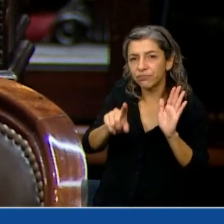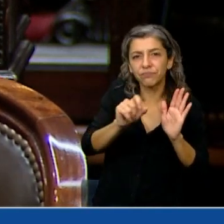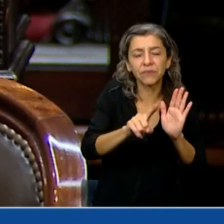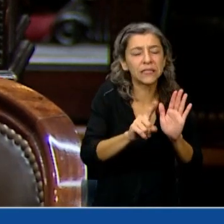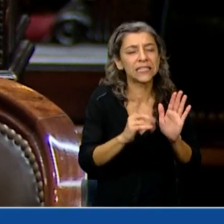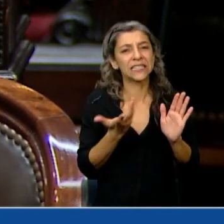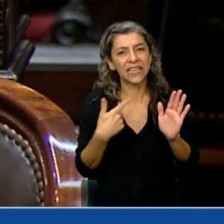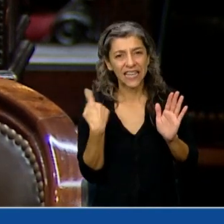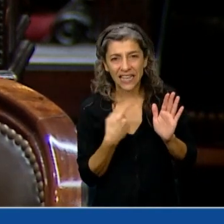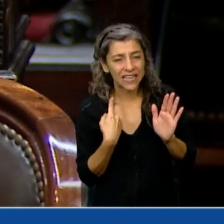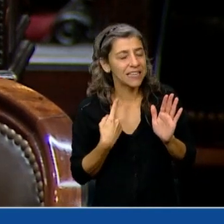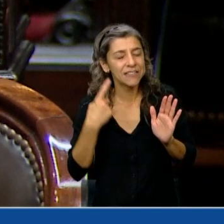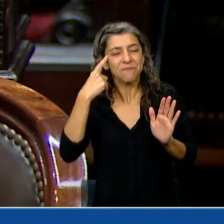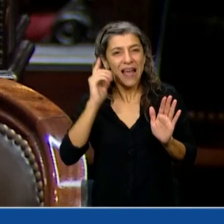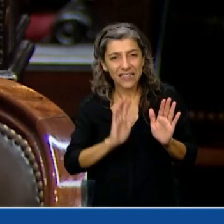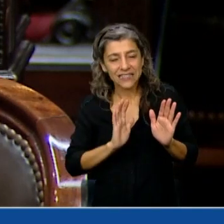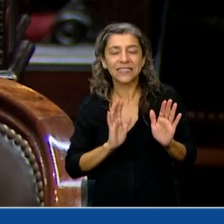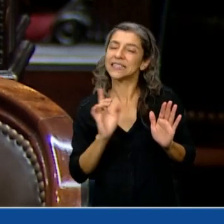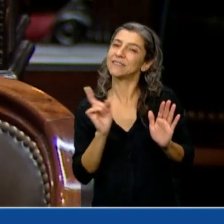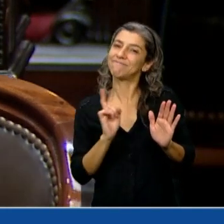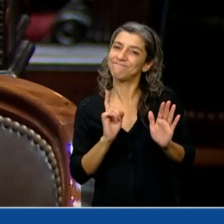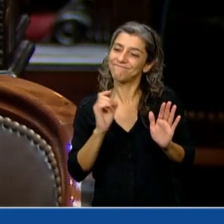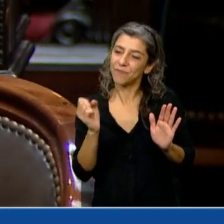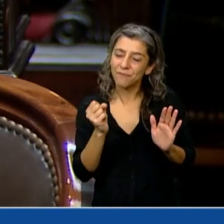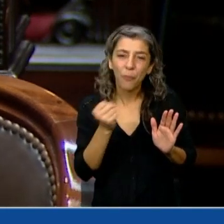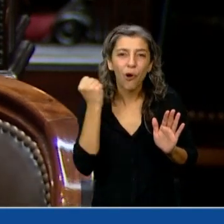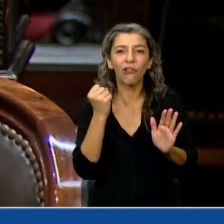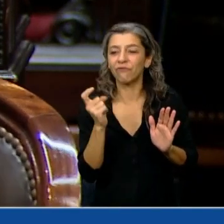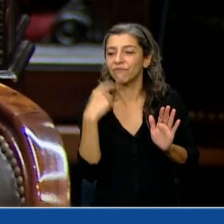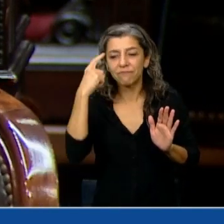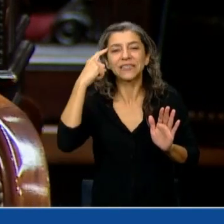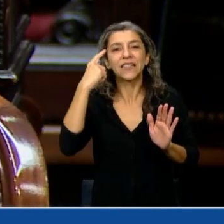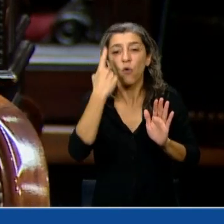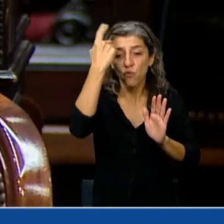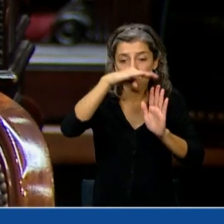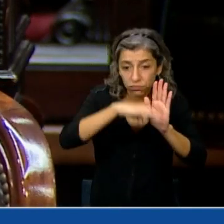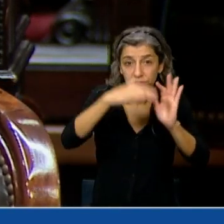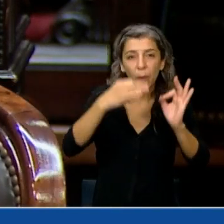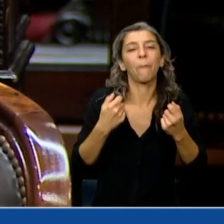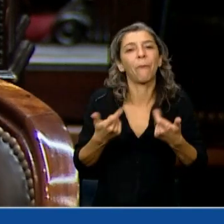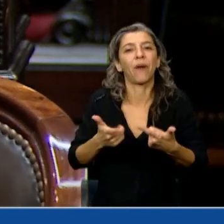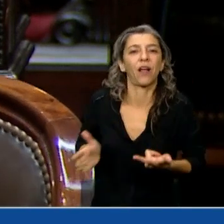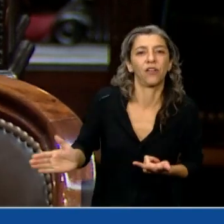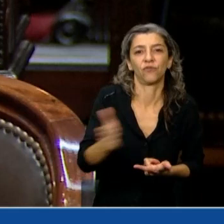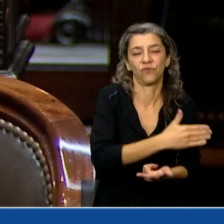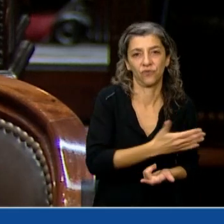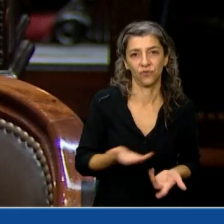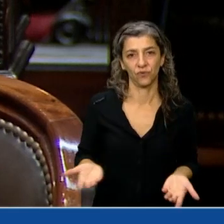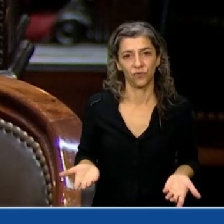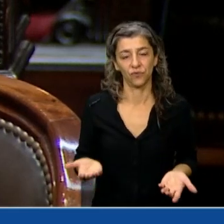reformas integrales a nuestro sistema. Y este proyecto, por supuesto, que versa sobre la producción, en este